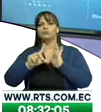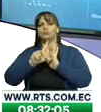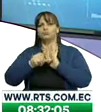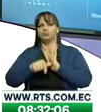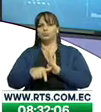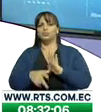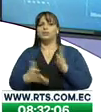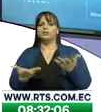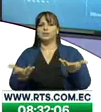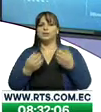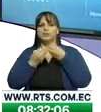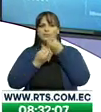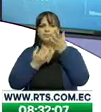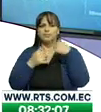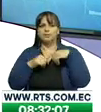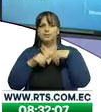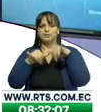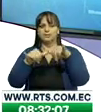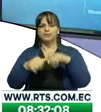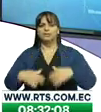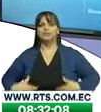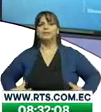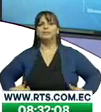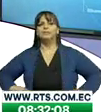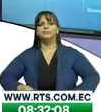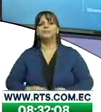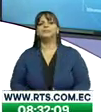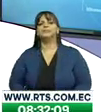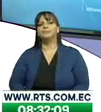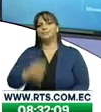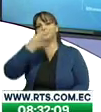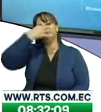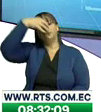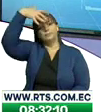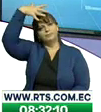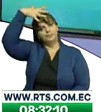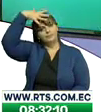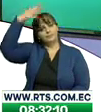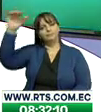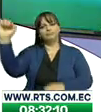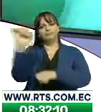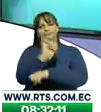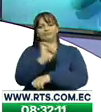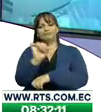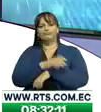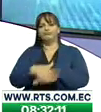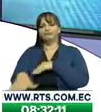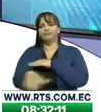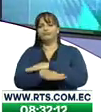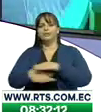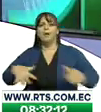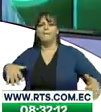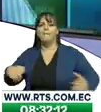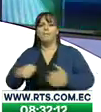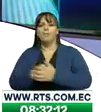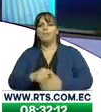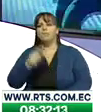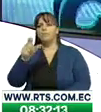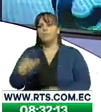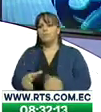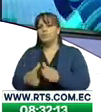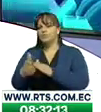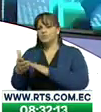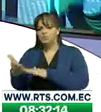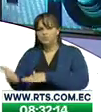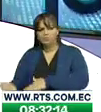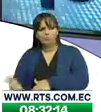En menos de 24 horas se registraron dos accidentes de tránsito que dejaron como saldo un muerto y al menos